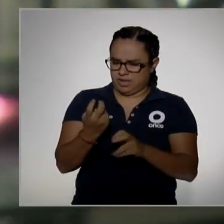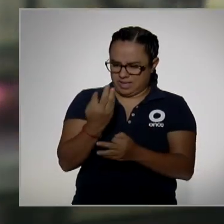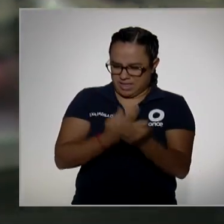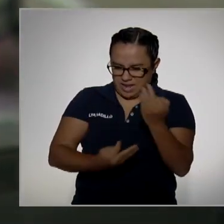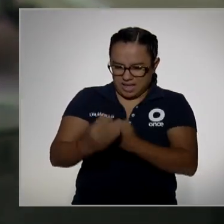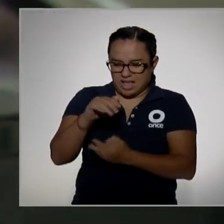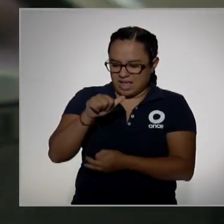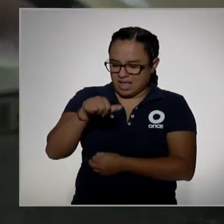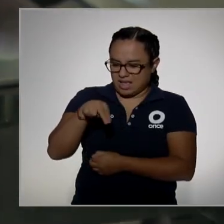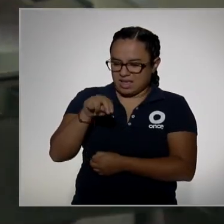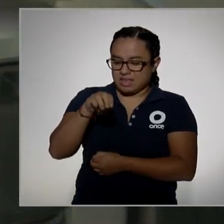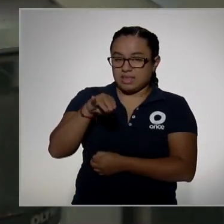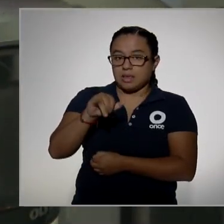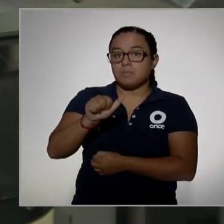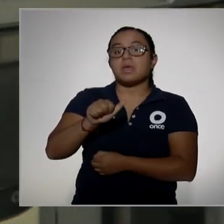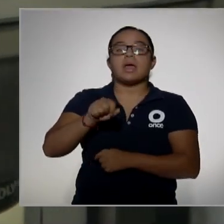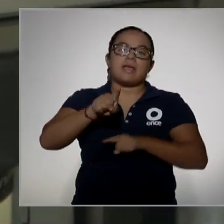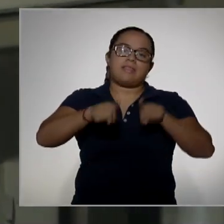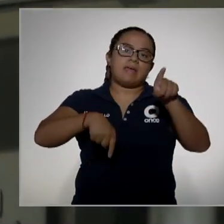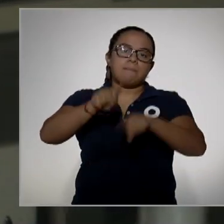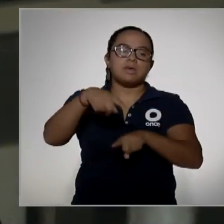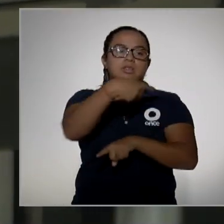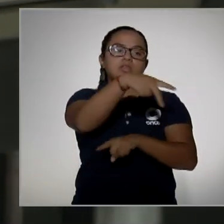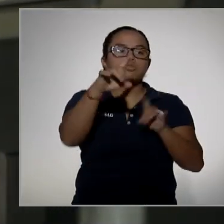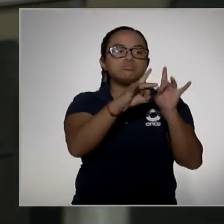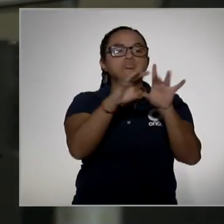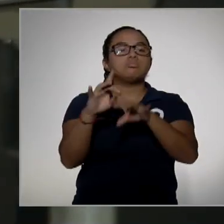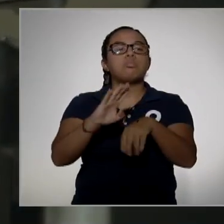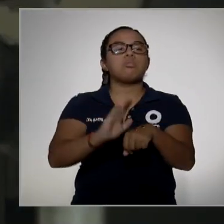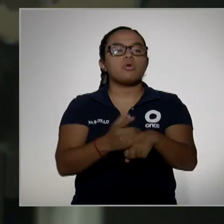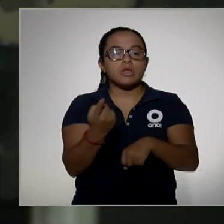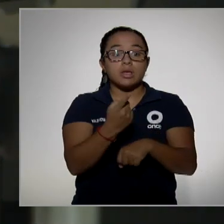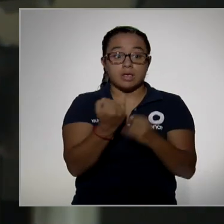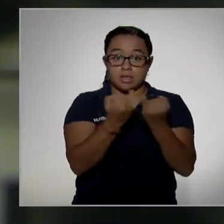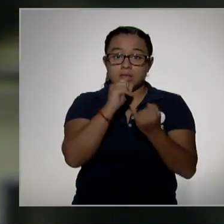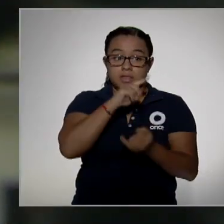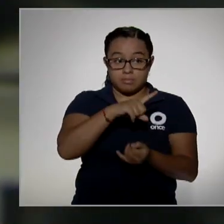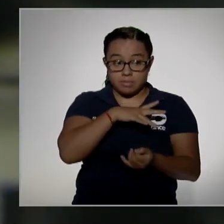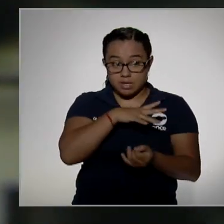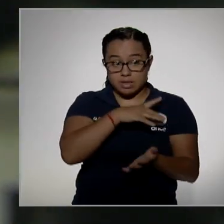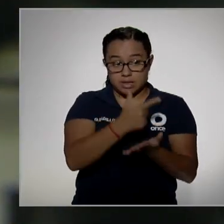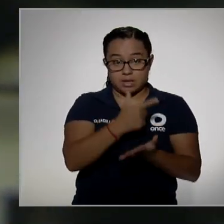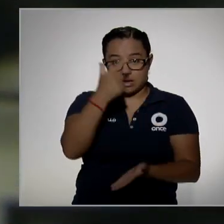de la anemia depende del tipo sus causas y su gravedad